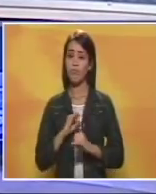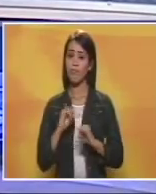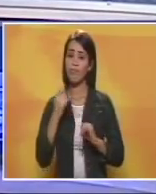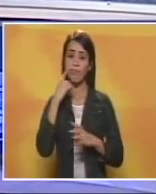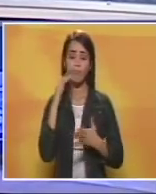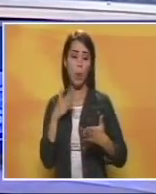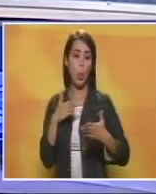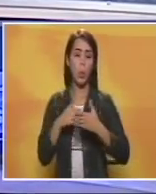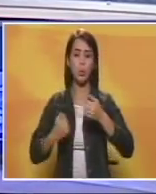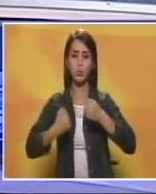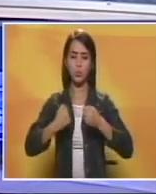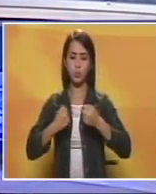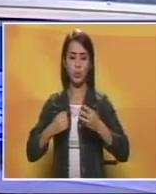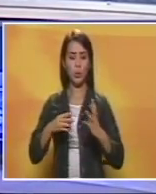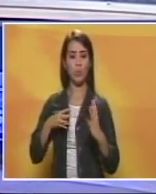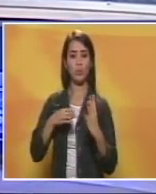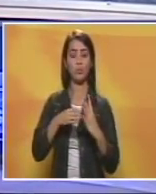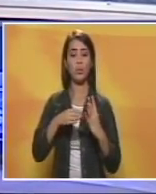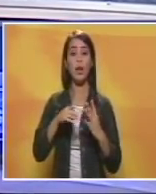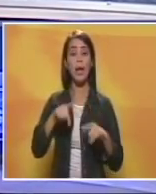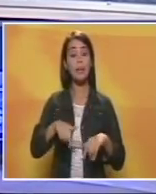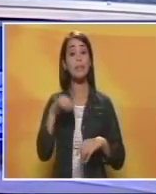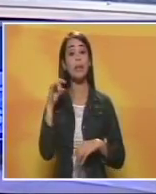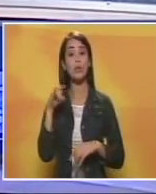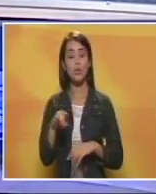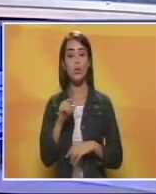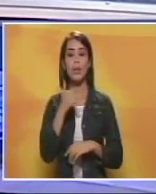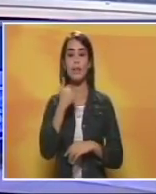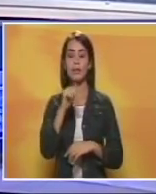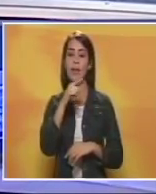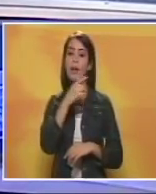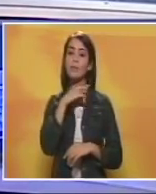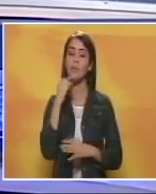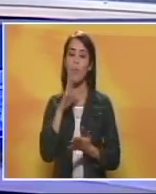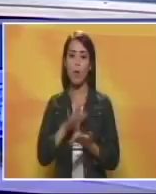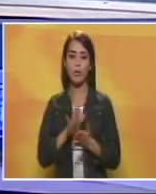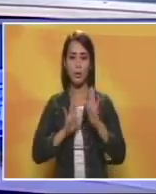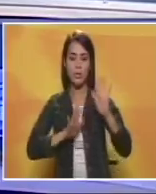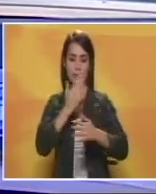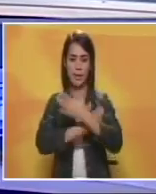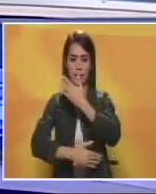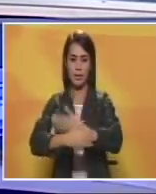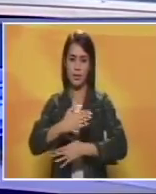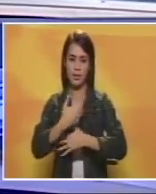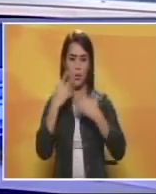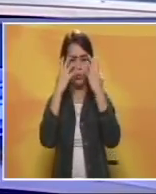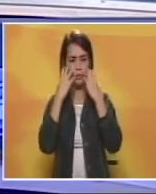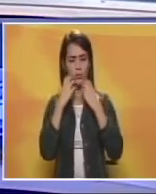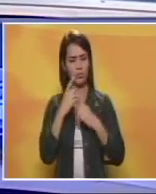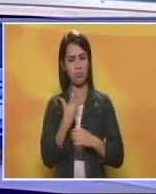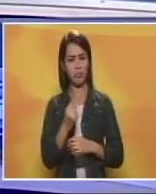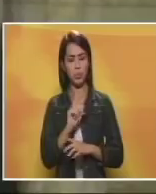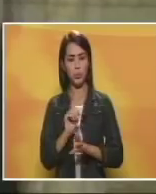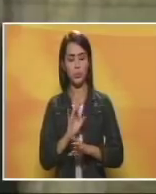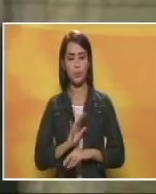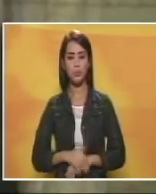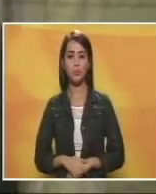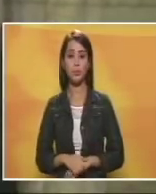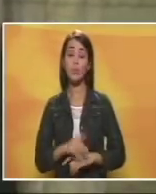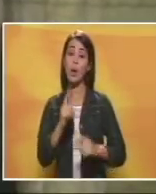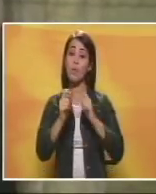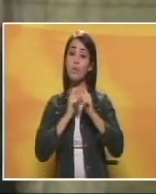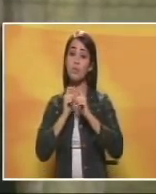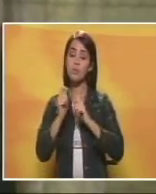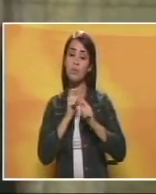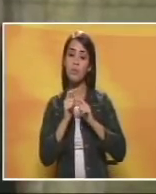el atropello masivo registrado este lunes en Toronto, que dejó 10 muertos y 15 heridos, sea un acto de terrorismo. En rueda de prensa